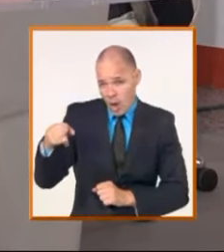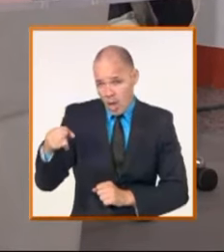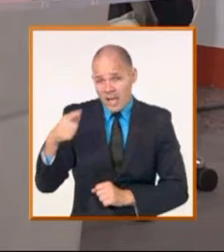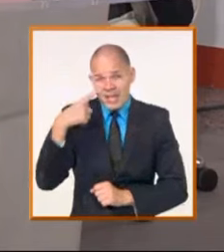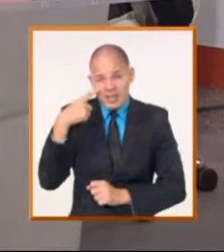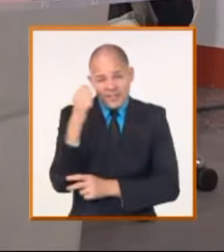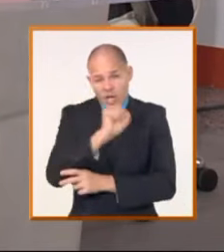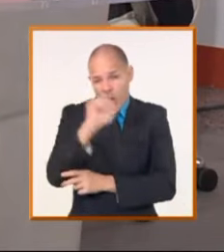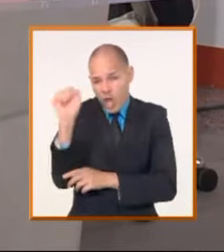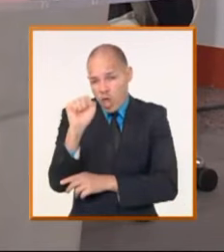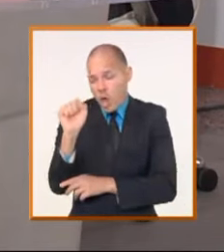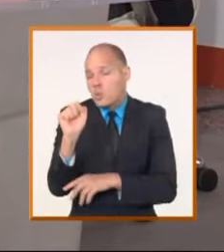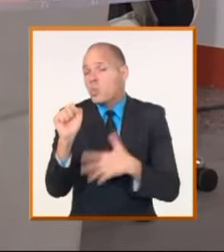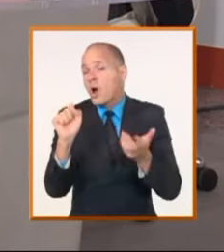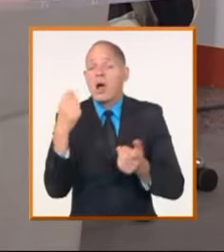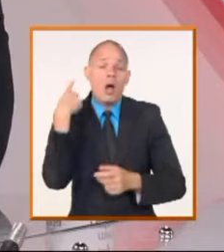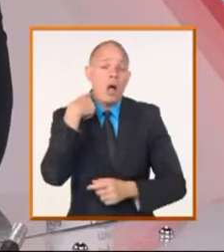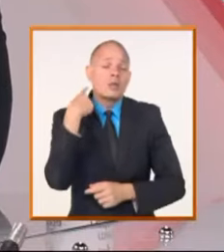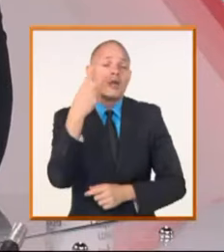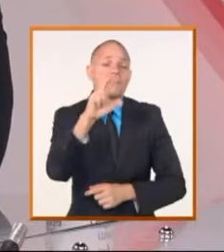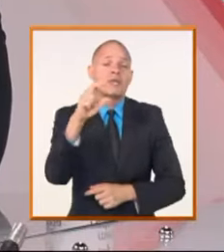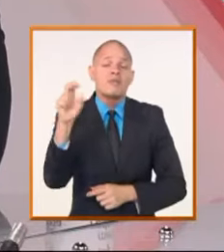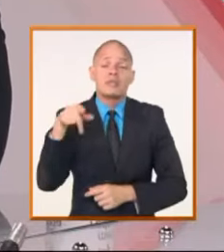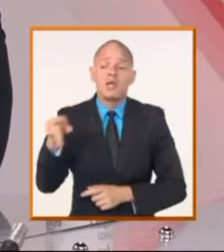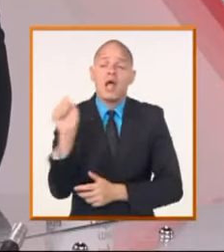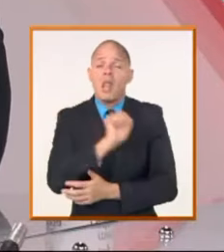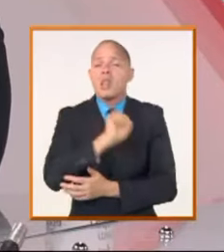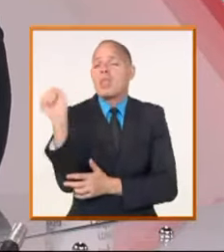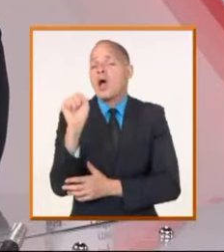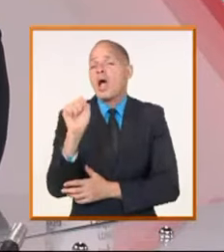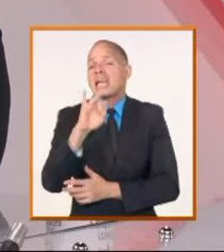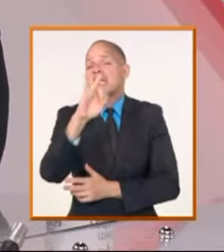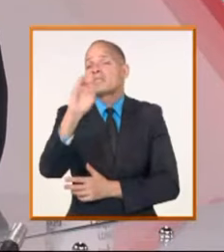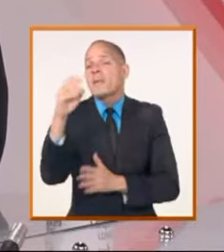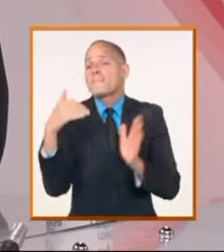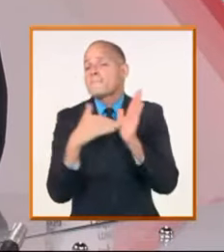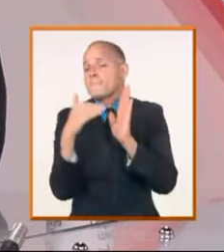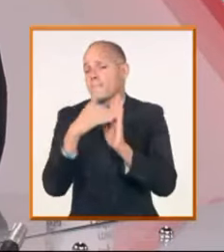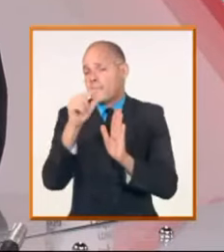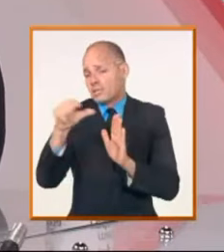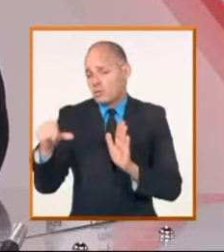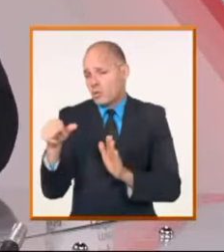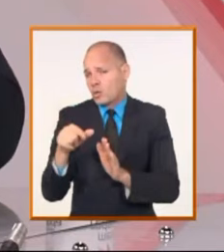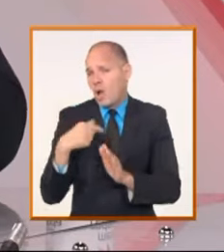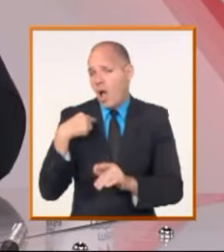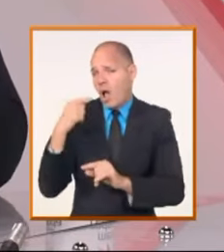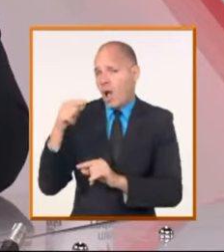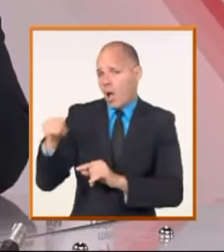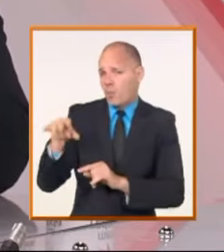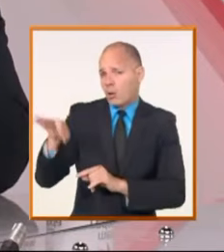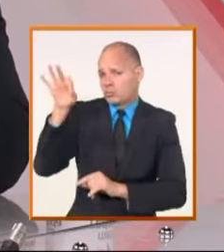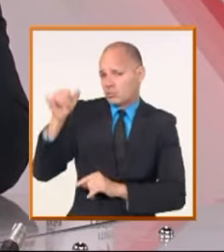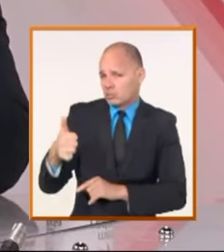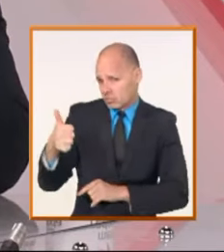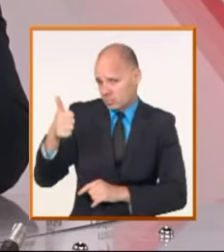de votantes en 2020. No, y que ha sido ya, vamos a decir, una figura, un ente raro que ha traído sorpresas